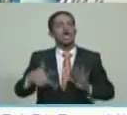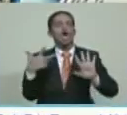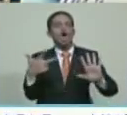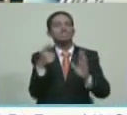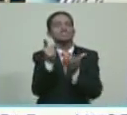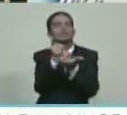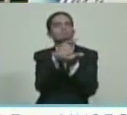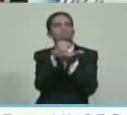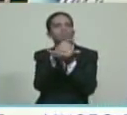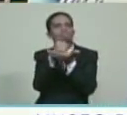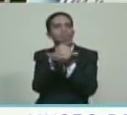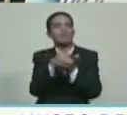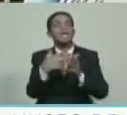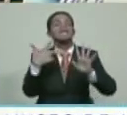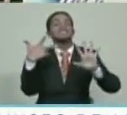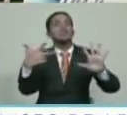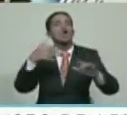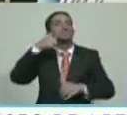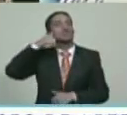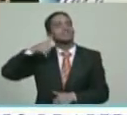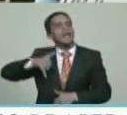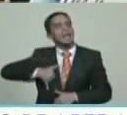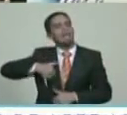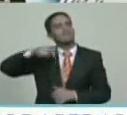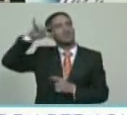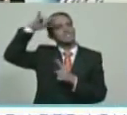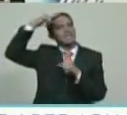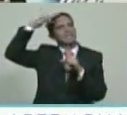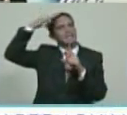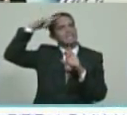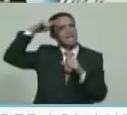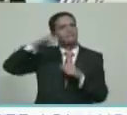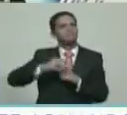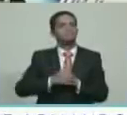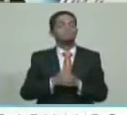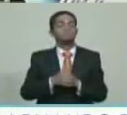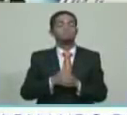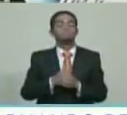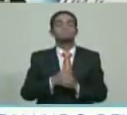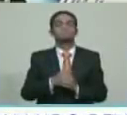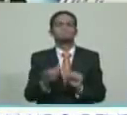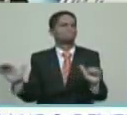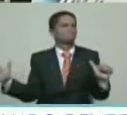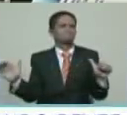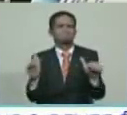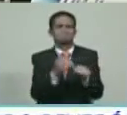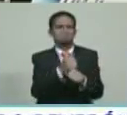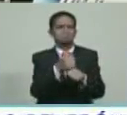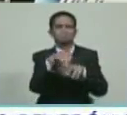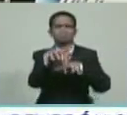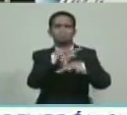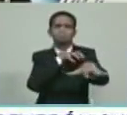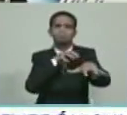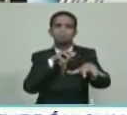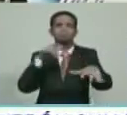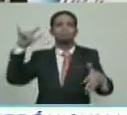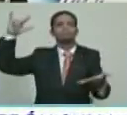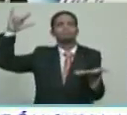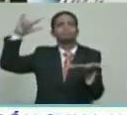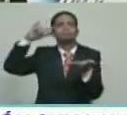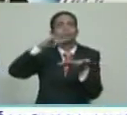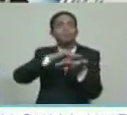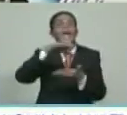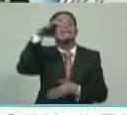8 teléfonos satelitales. El mayor número de incautaciones de aeronaves ha ocurrido en el